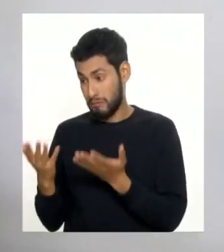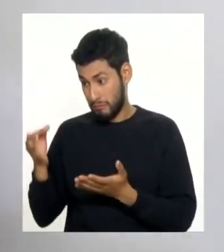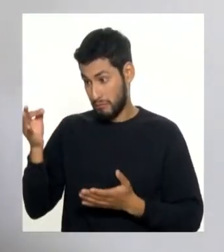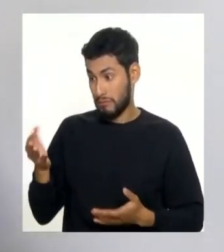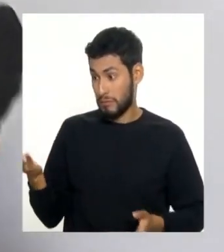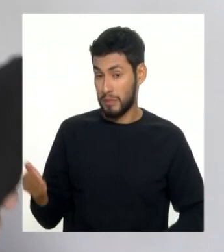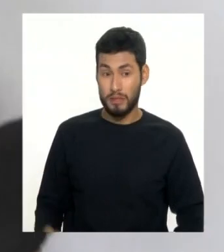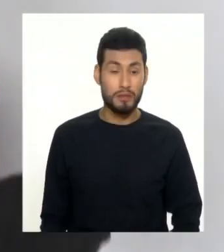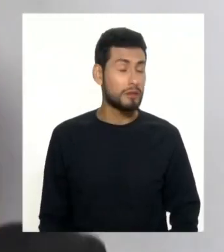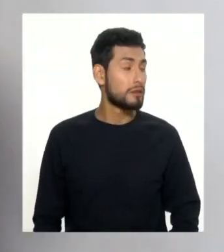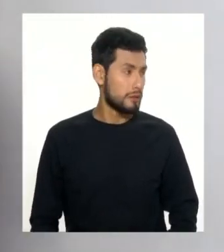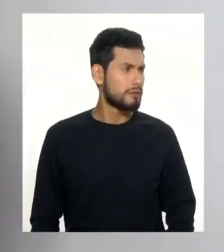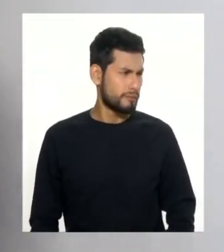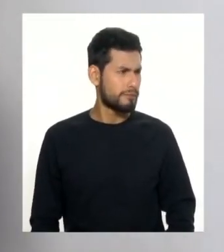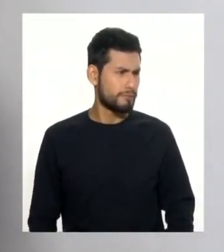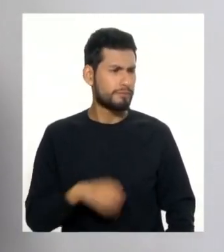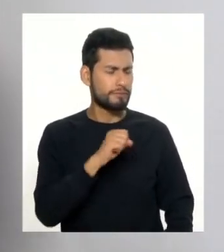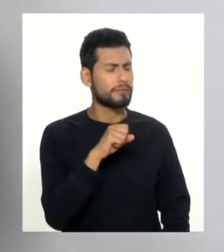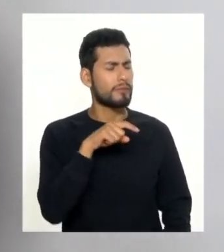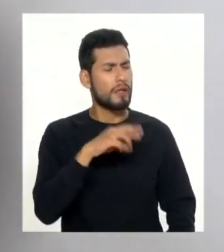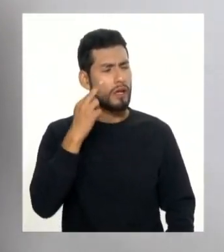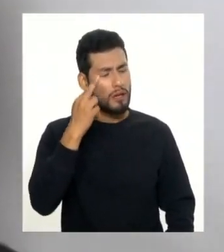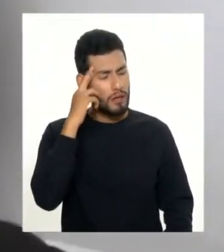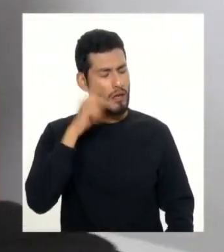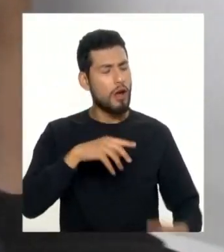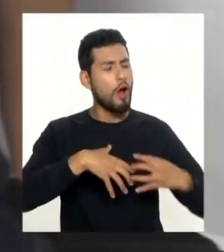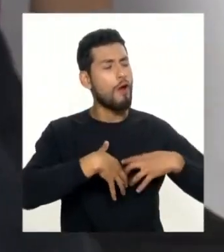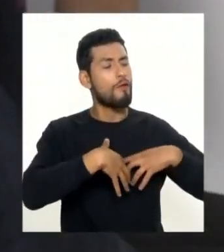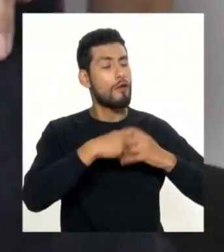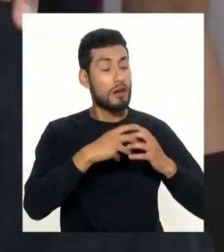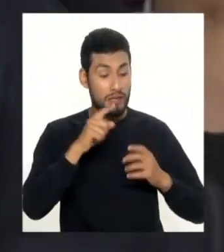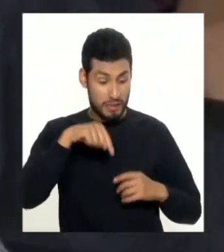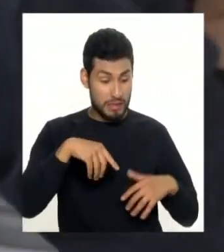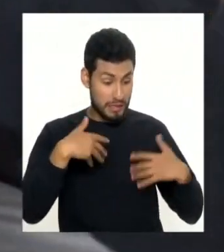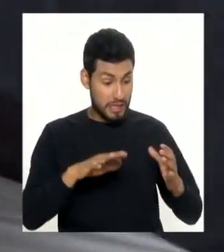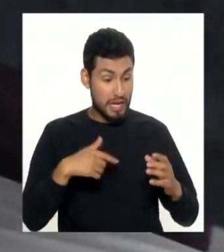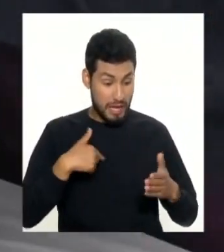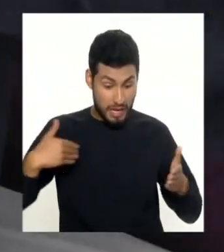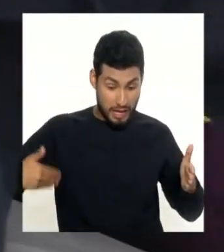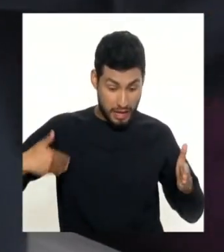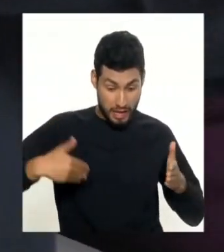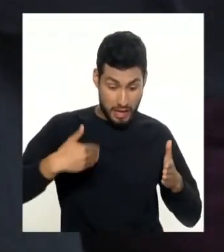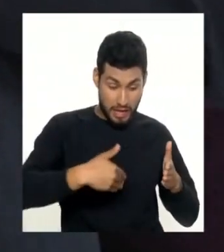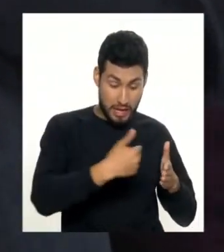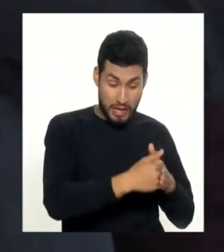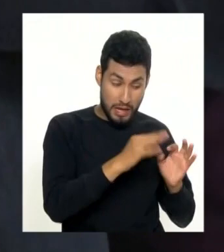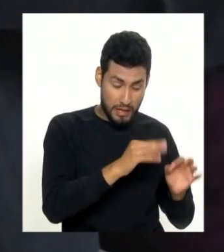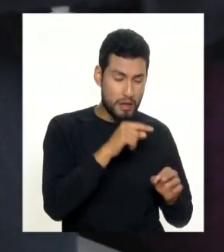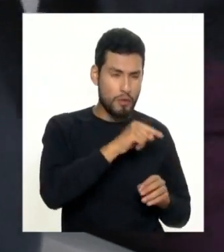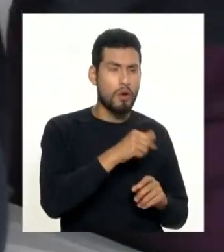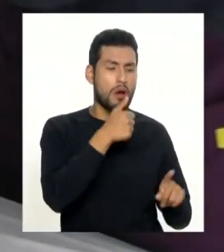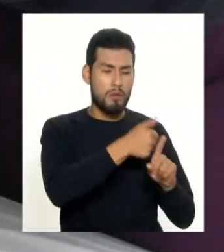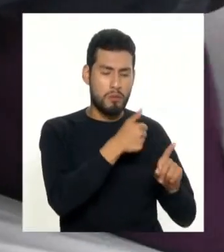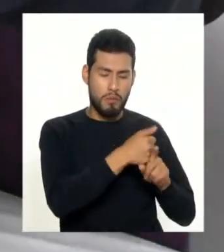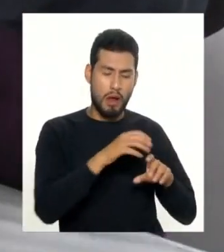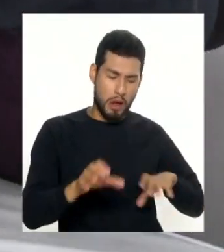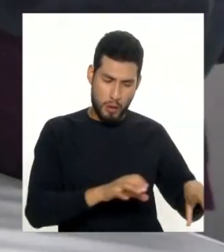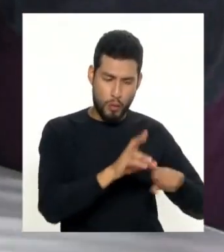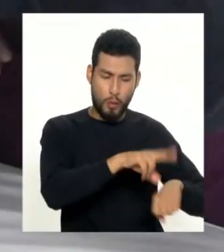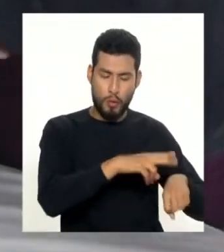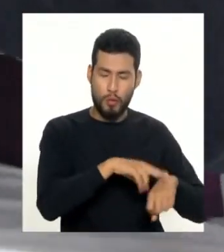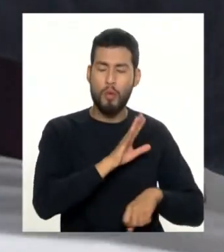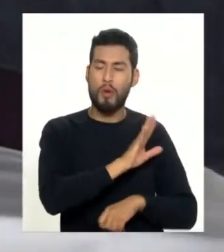¿correcto? Muy bien, por eso está en la etapa de fortalecimiento. Cuando llegamos a esta etapa, el paciente puede cumplir sus actividades